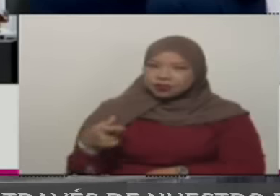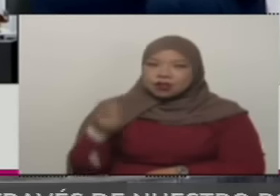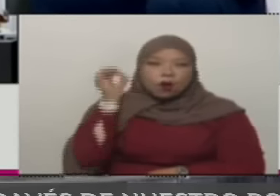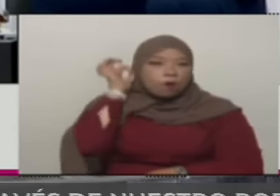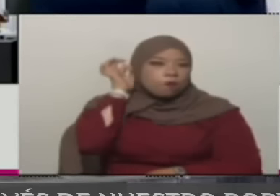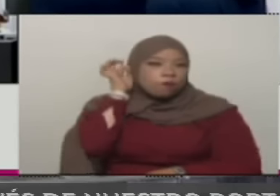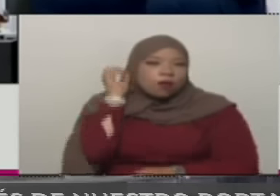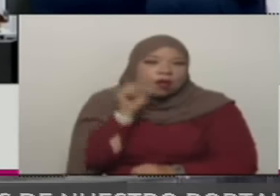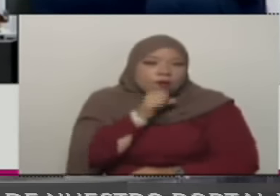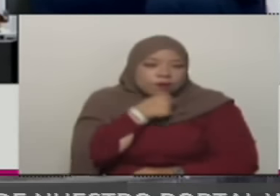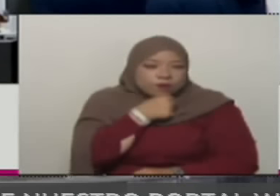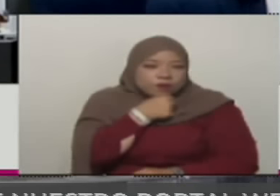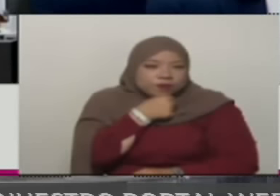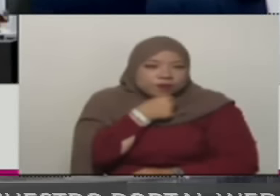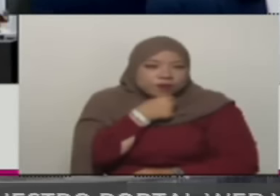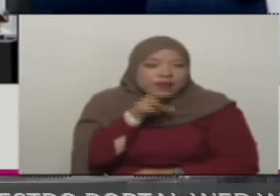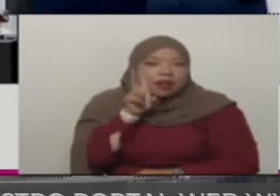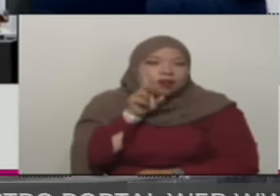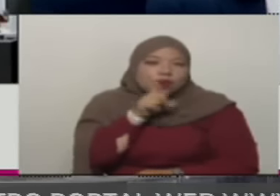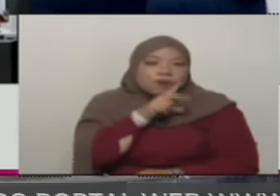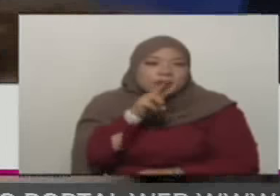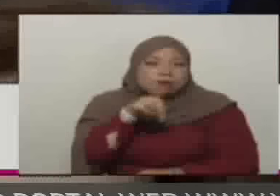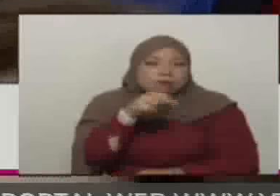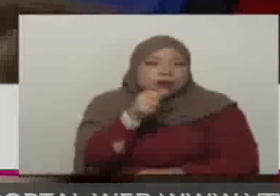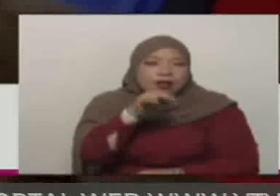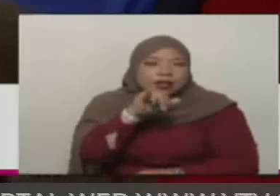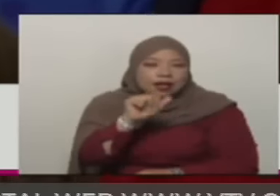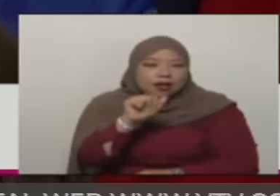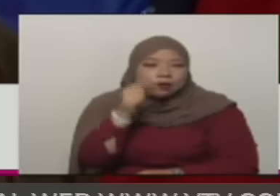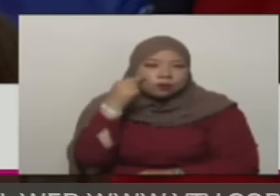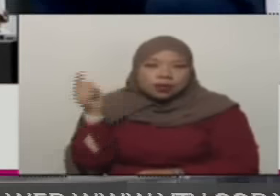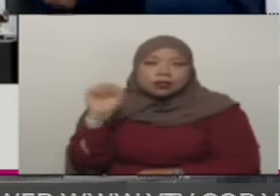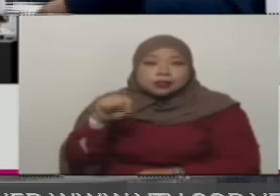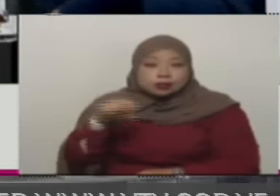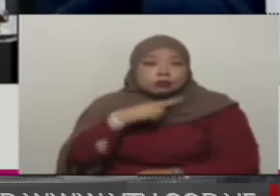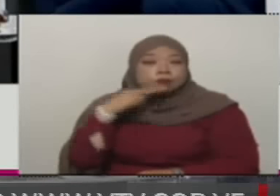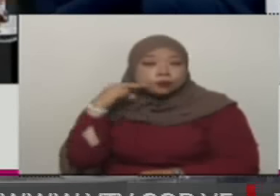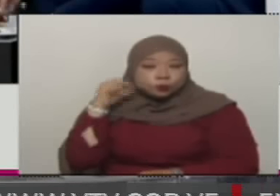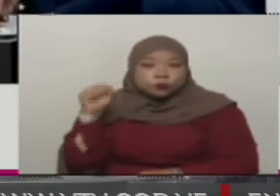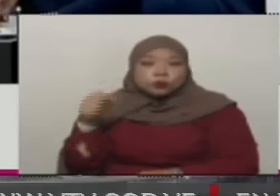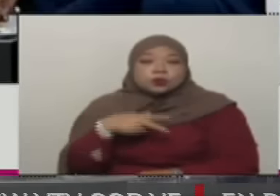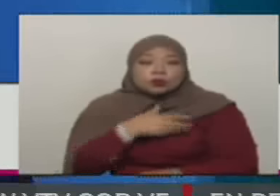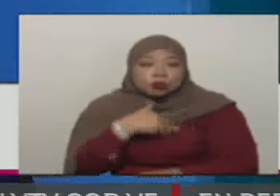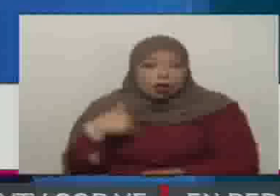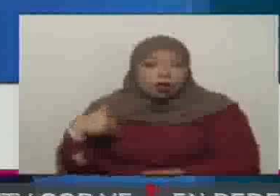dulce lechosa. Por favor. ¿Ah? ¿Les parece?